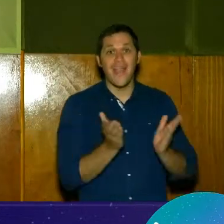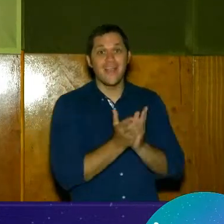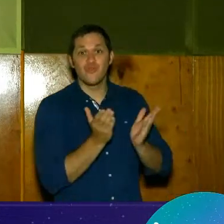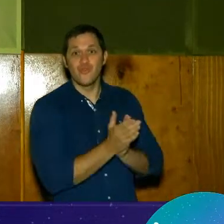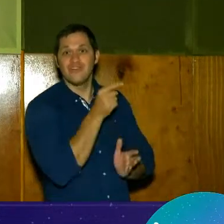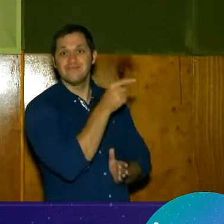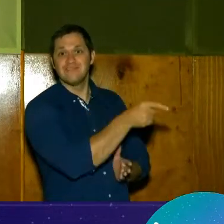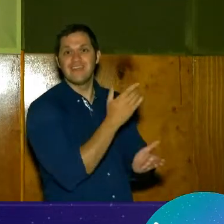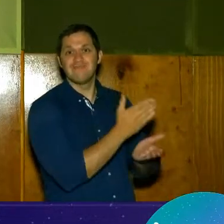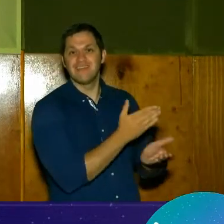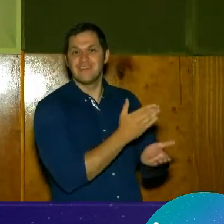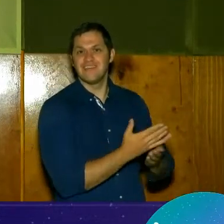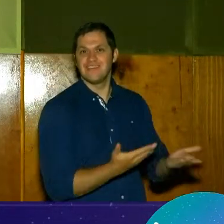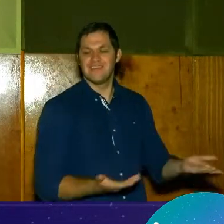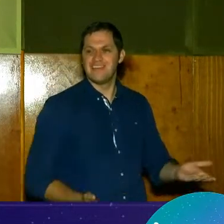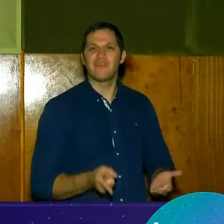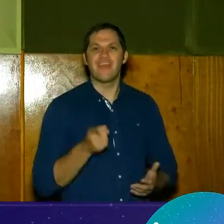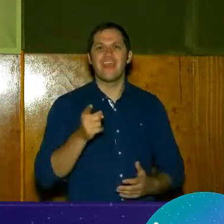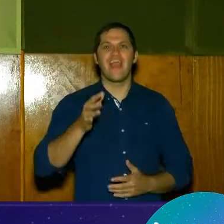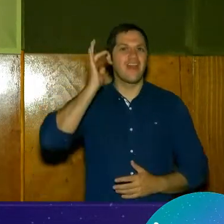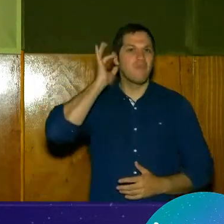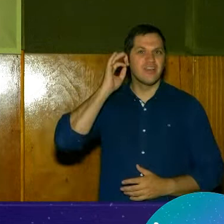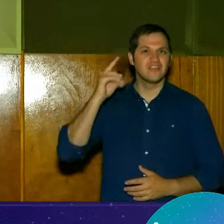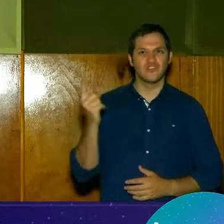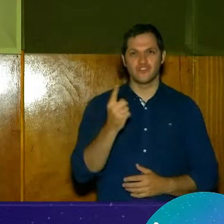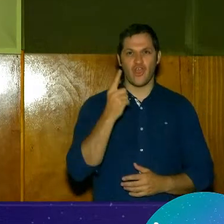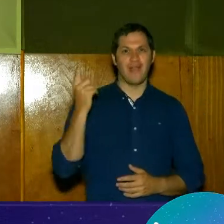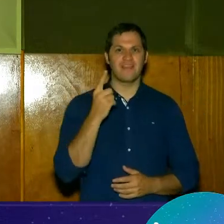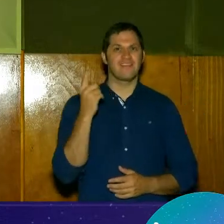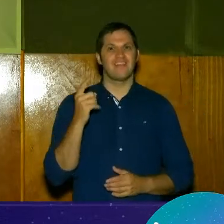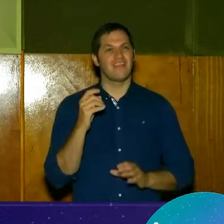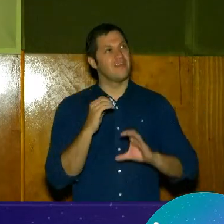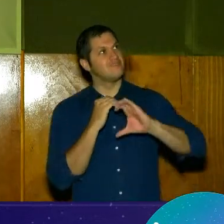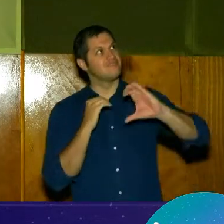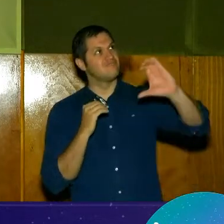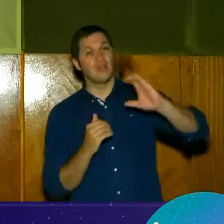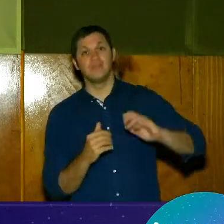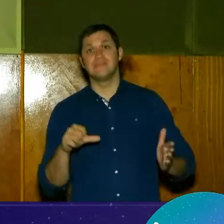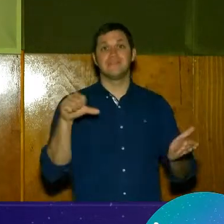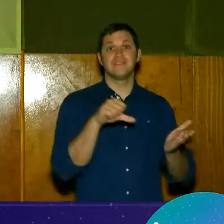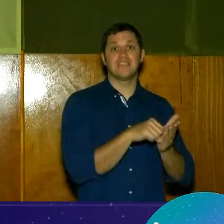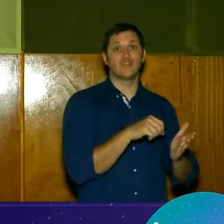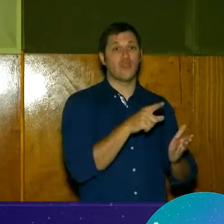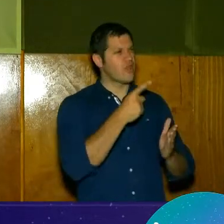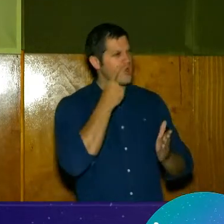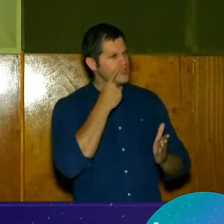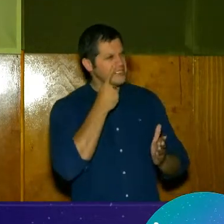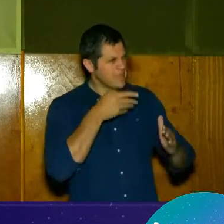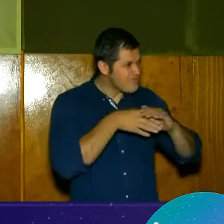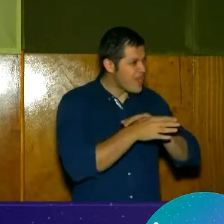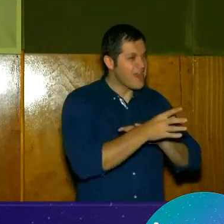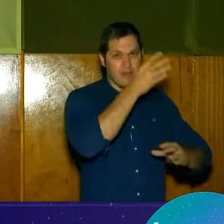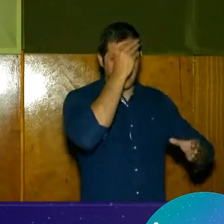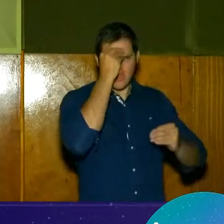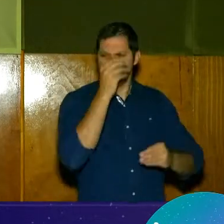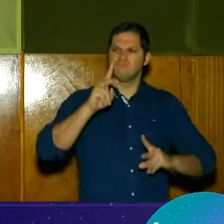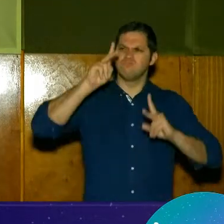doctorado honoris causa de la universidad de columbia también sin haber hecho nunca un doctorado son estas cosas que